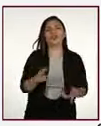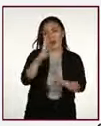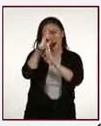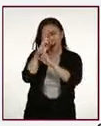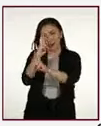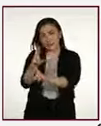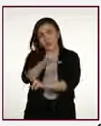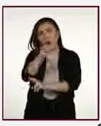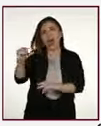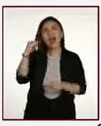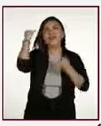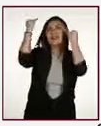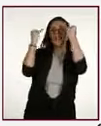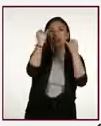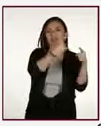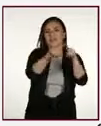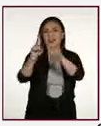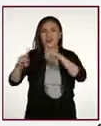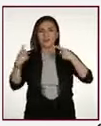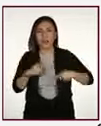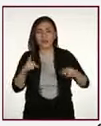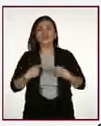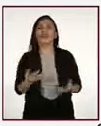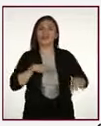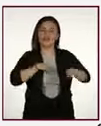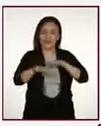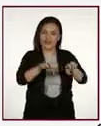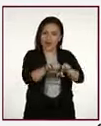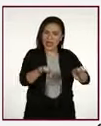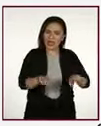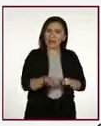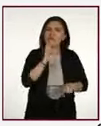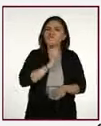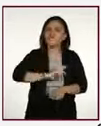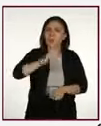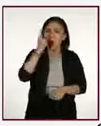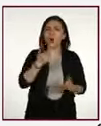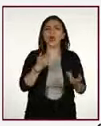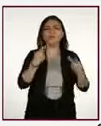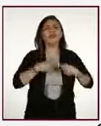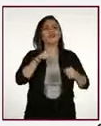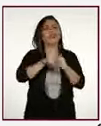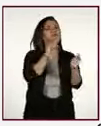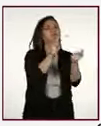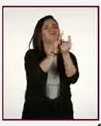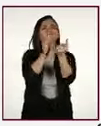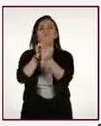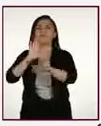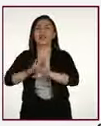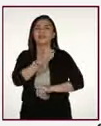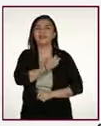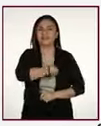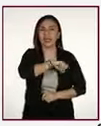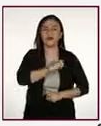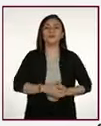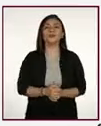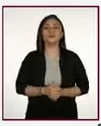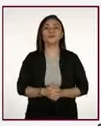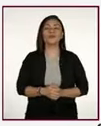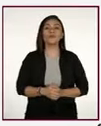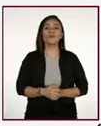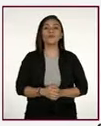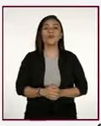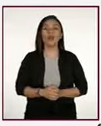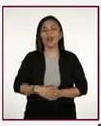respeto a las ideas de los demás, trabajo en equipo con mayor fluidez y relaciones personales sanas. Otra respuesta,